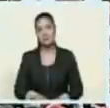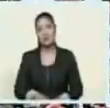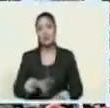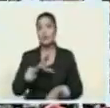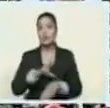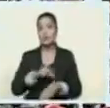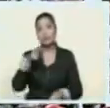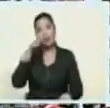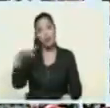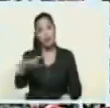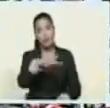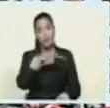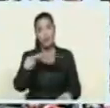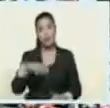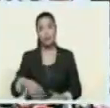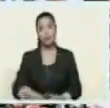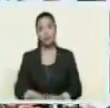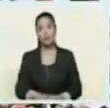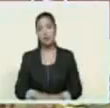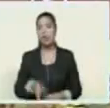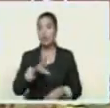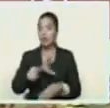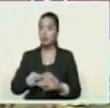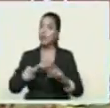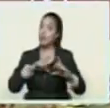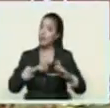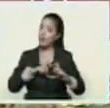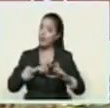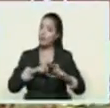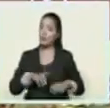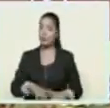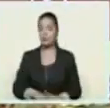doctor o del pueblo doctora corazón